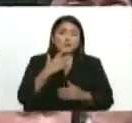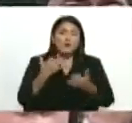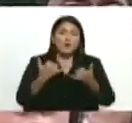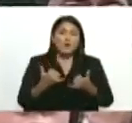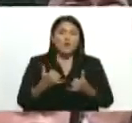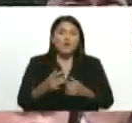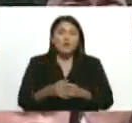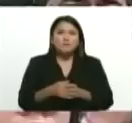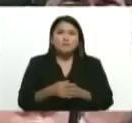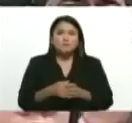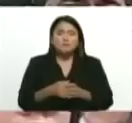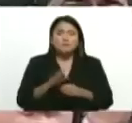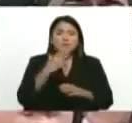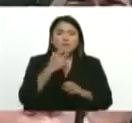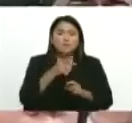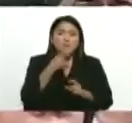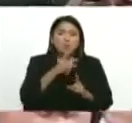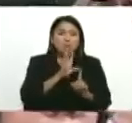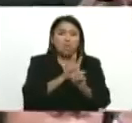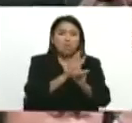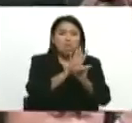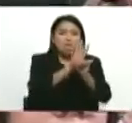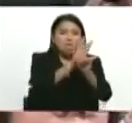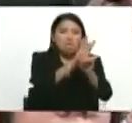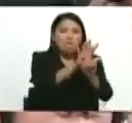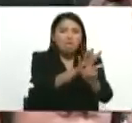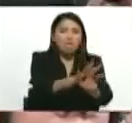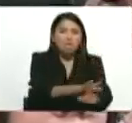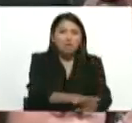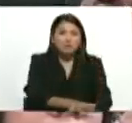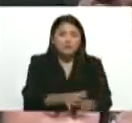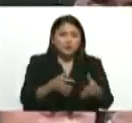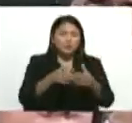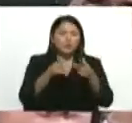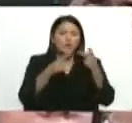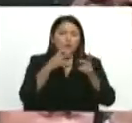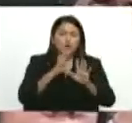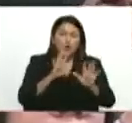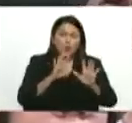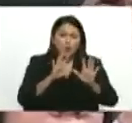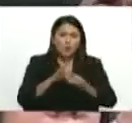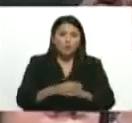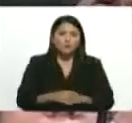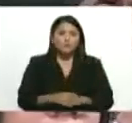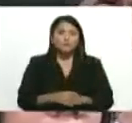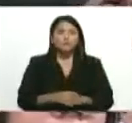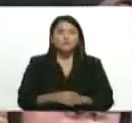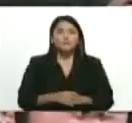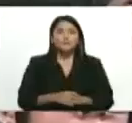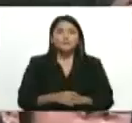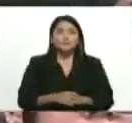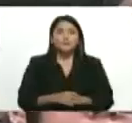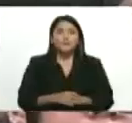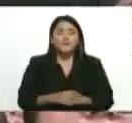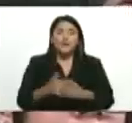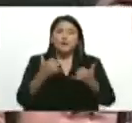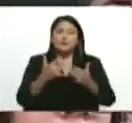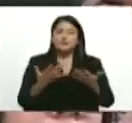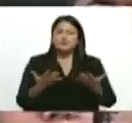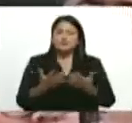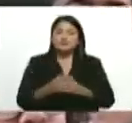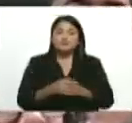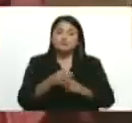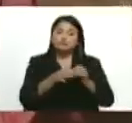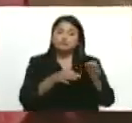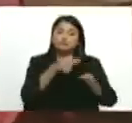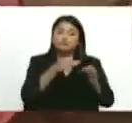una persecución político, partidista o de un dirigente en particular. Hoy estamos hablando del